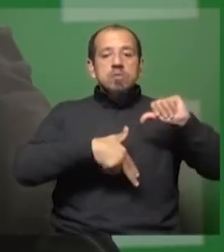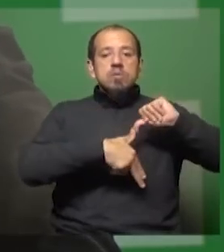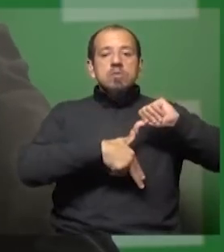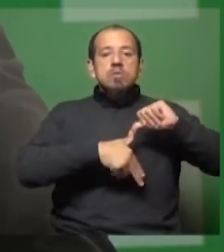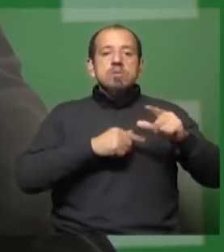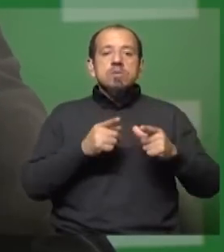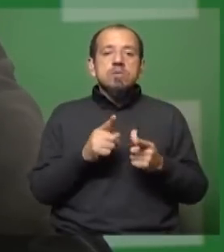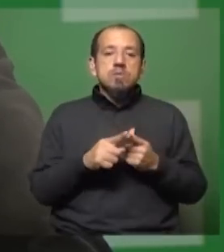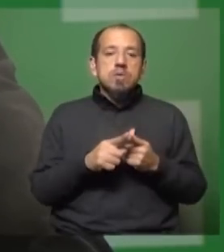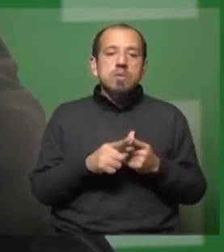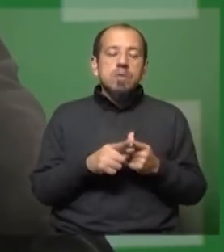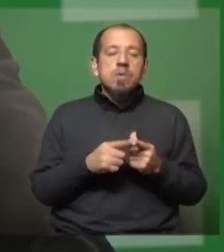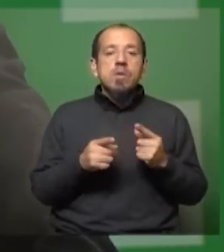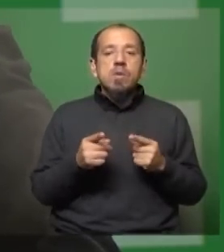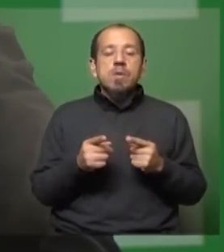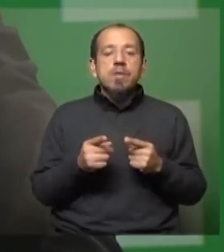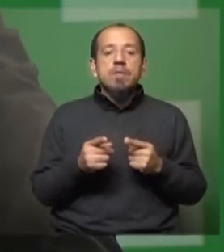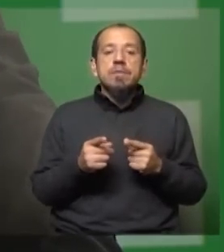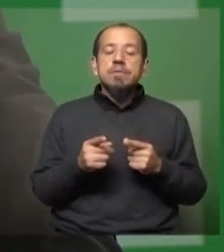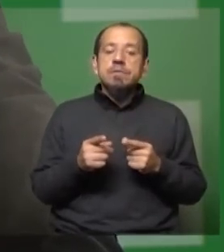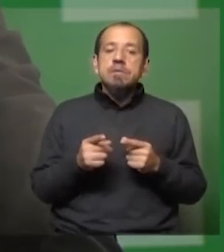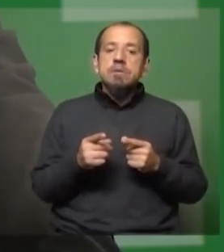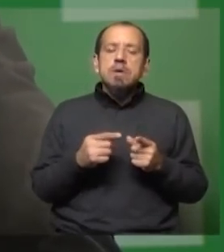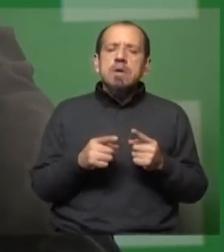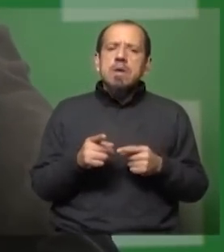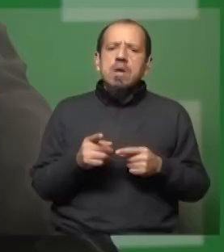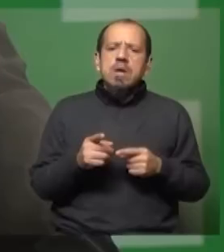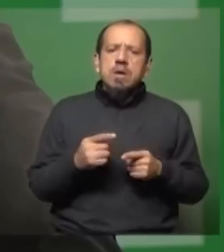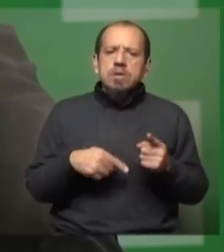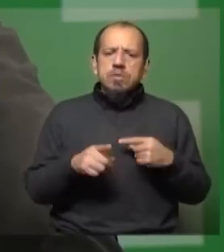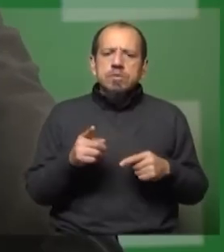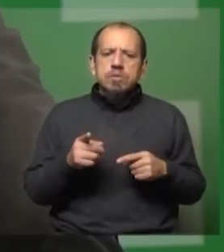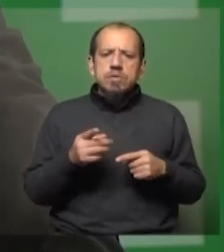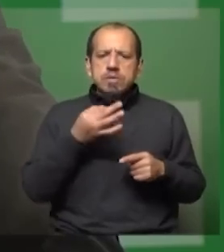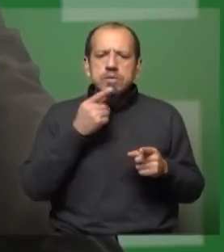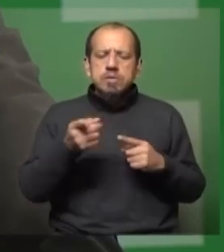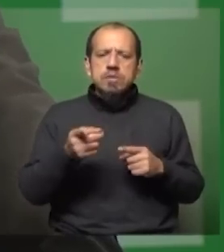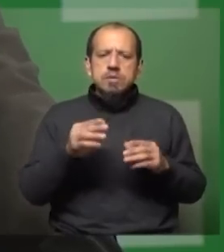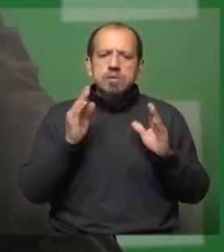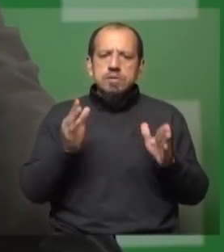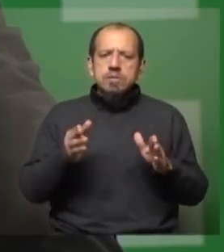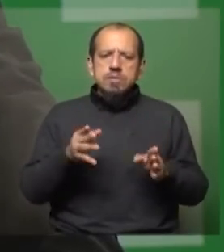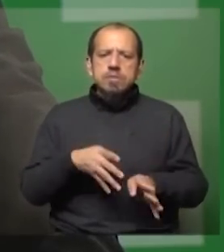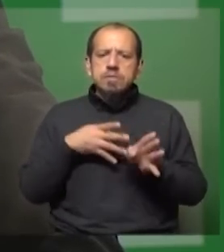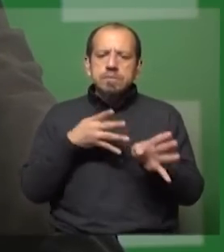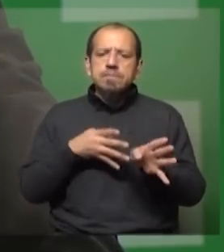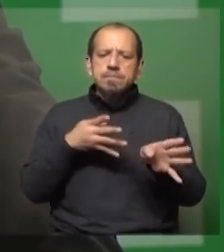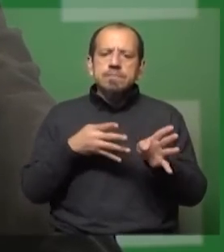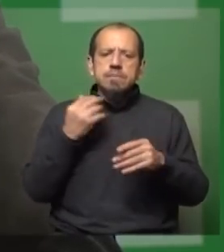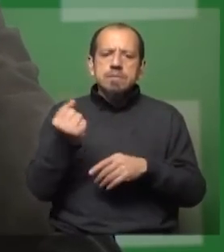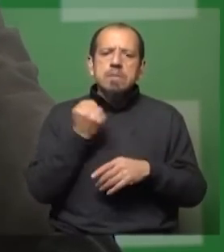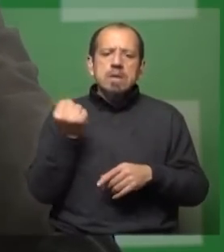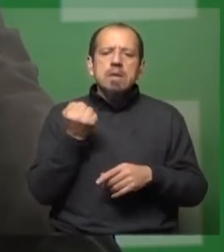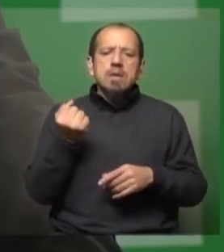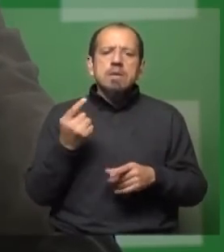top 4 del mundo Entonces Haber puesto como acabas de decir el foco en la guerra es muy importante porque